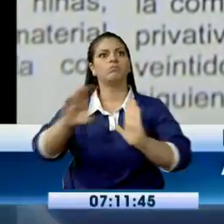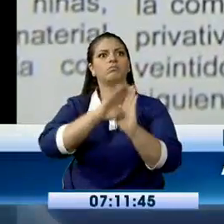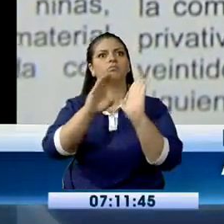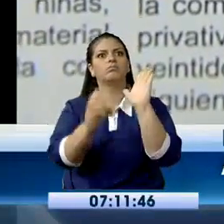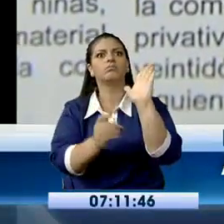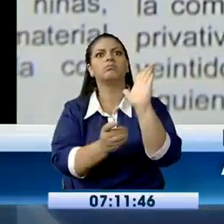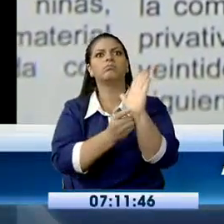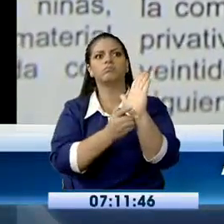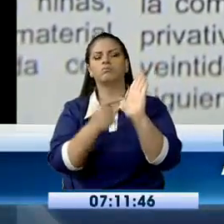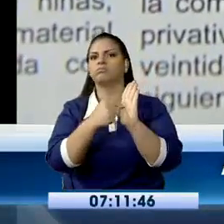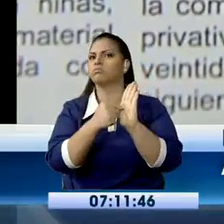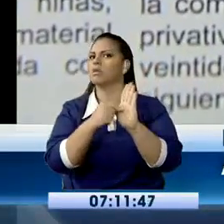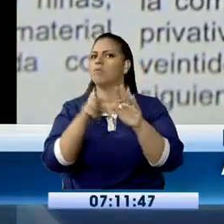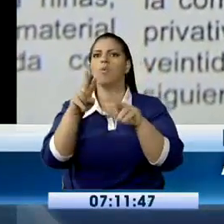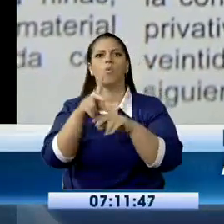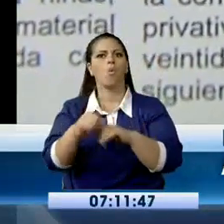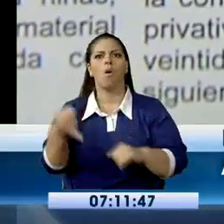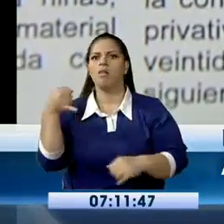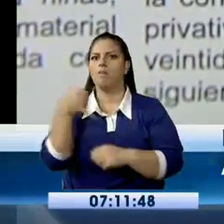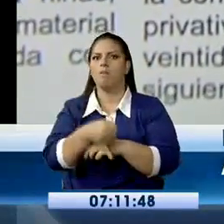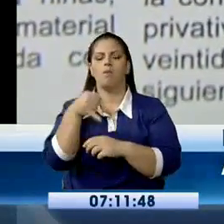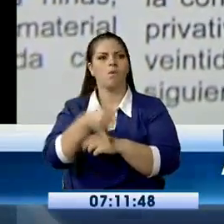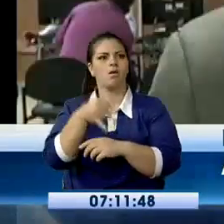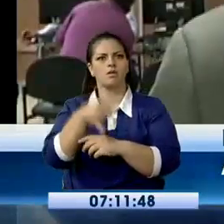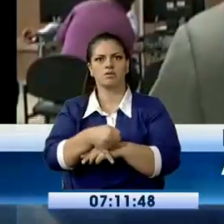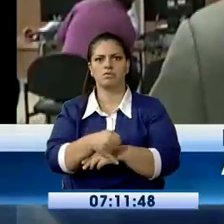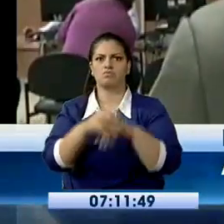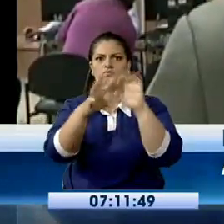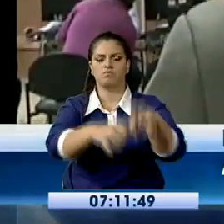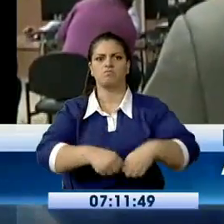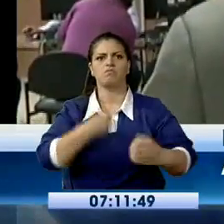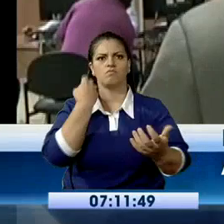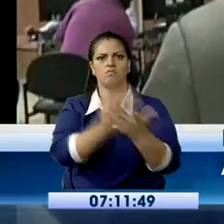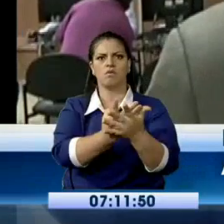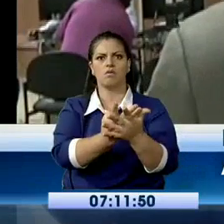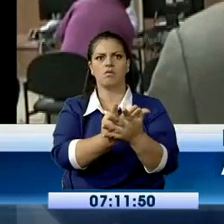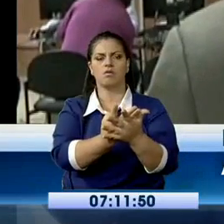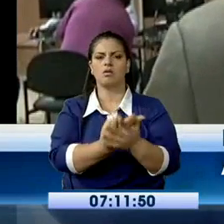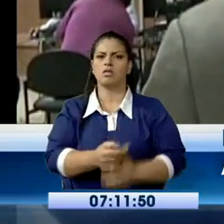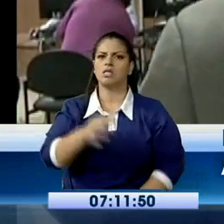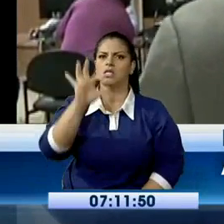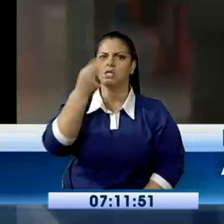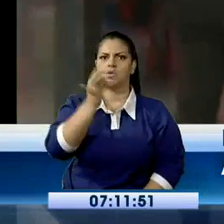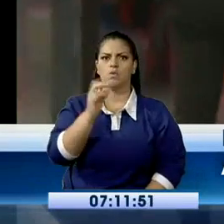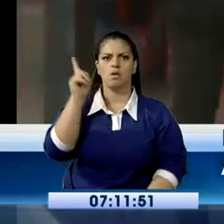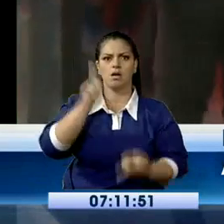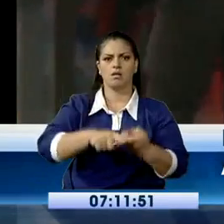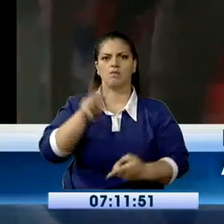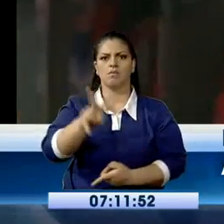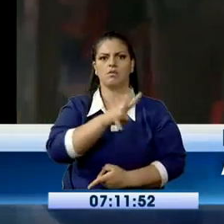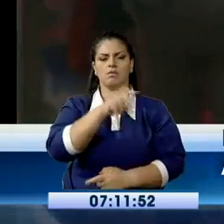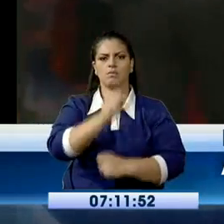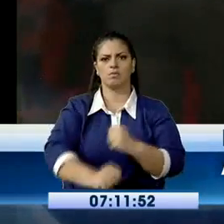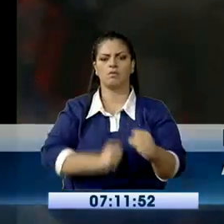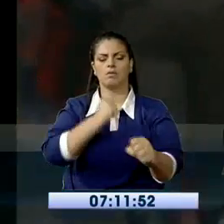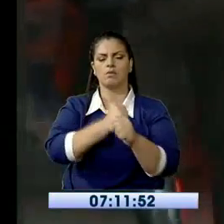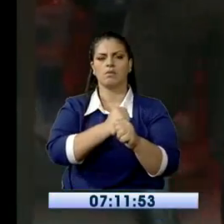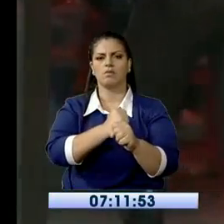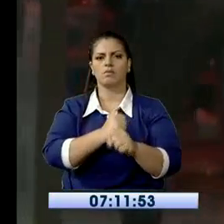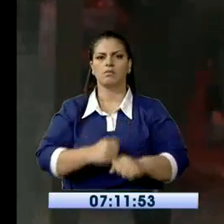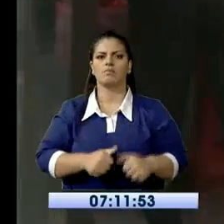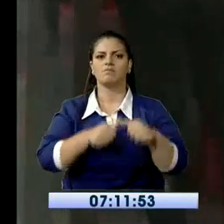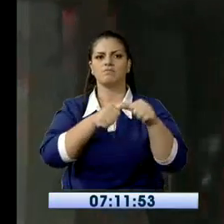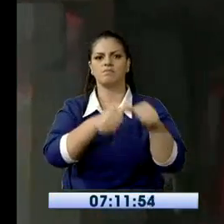de violación y que tiene una pena privativa de libertad de 19 a 22 años. Informó